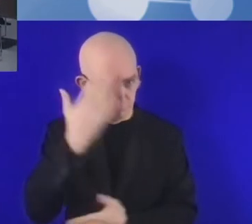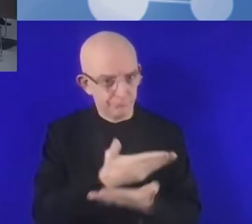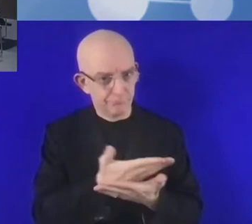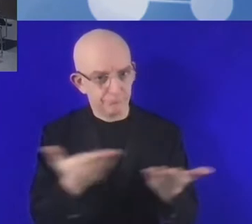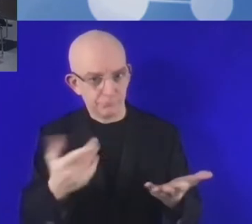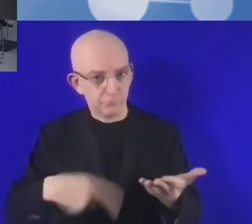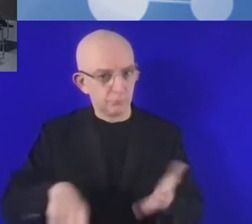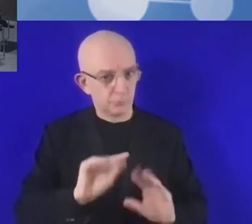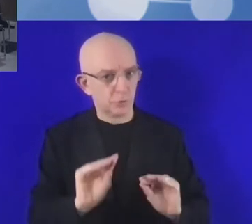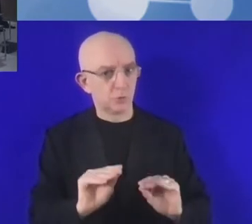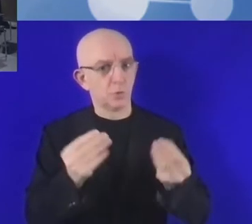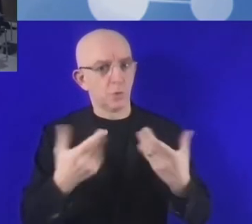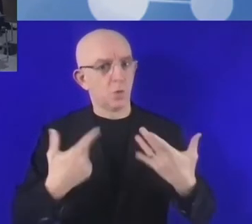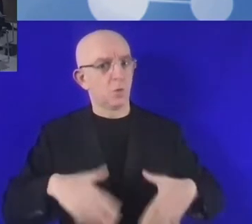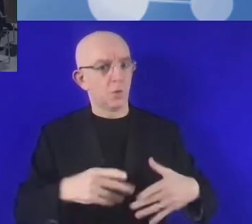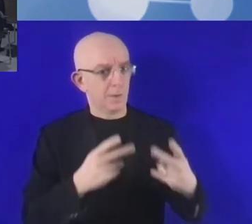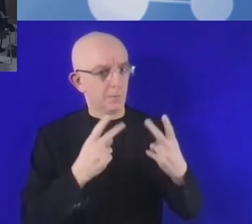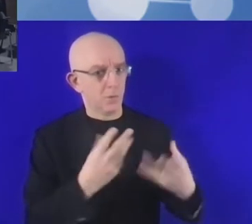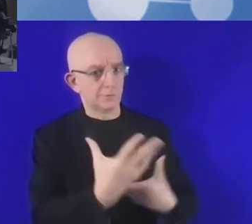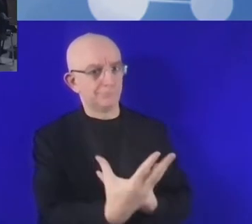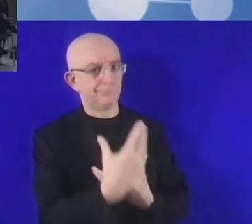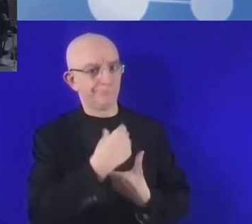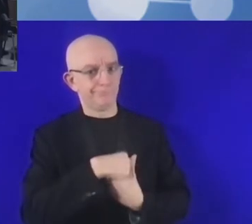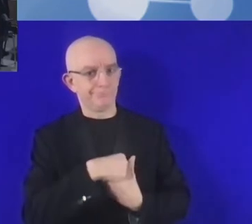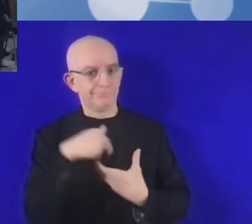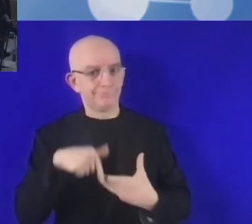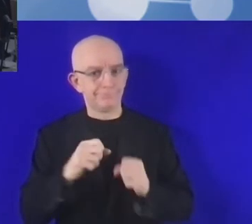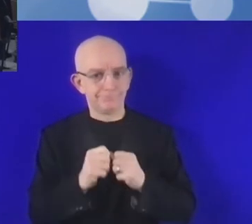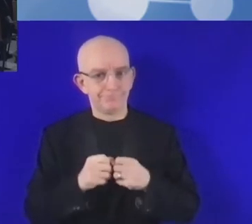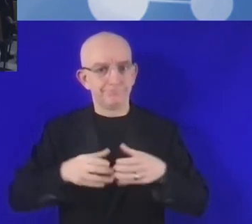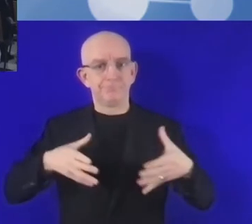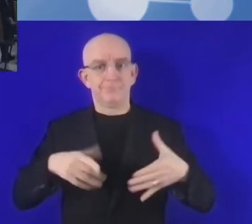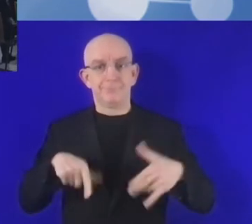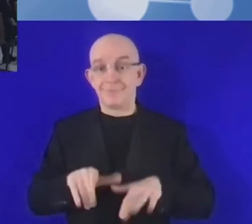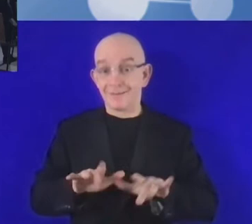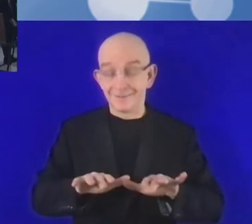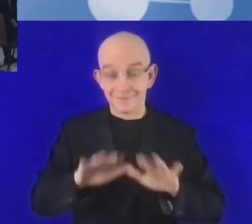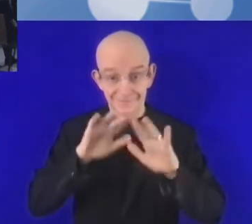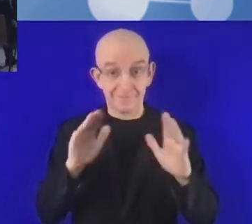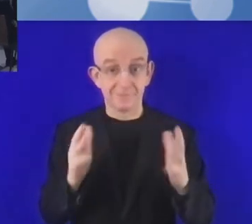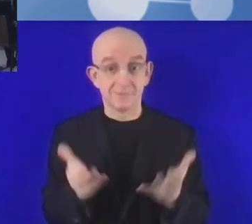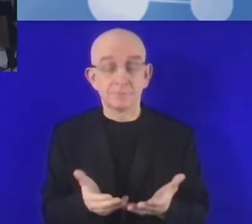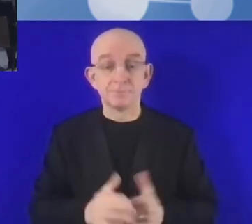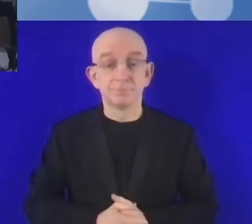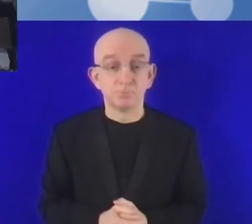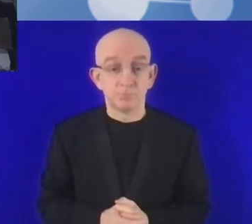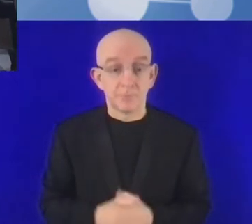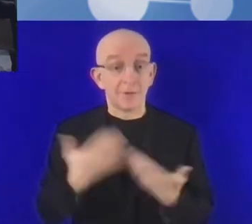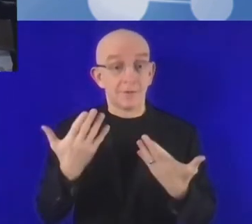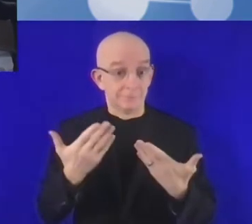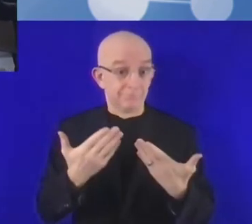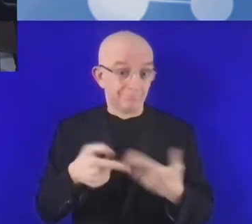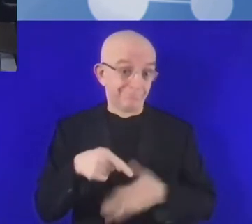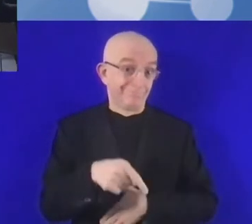jóvenes usuarios de Internet desempeñan un papel crucial en su desarrollo. No nos olvidemos de que el futuro pertenece a los jóvenes. Por